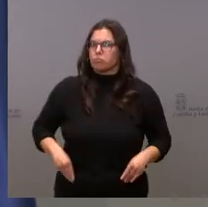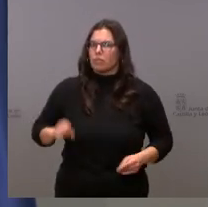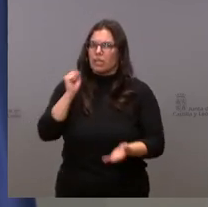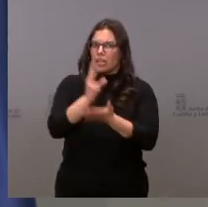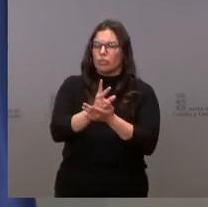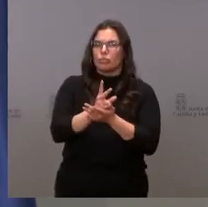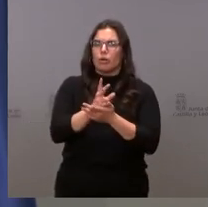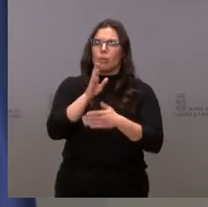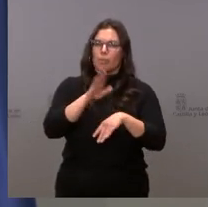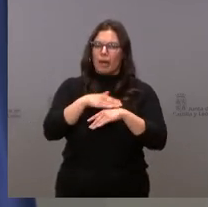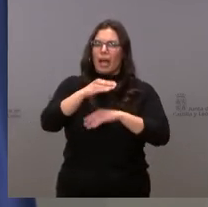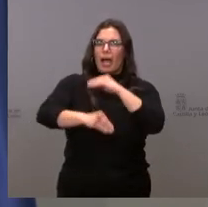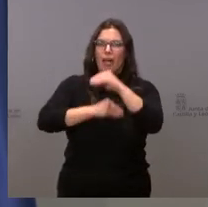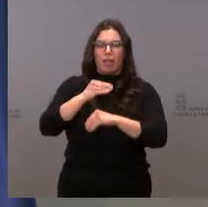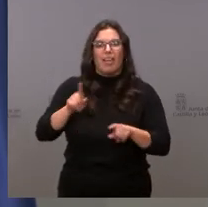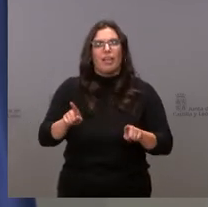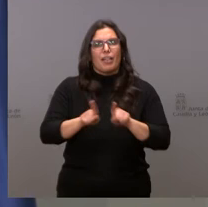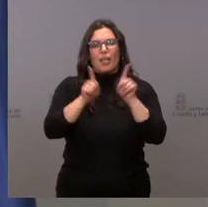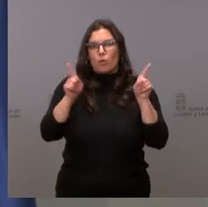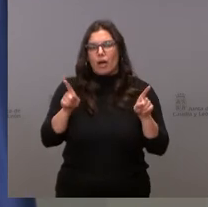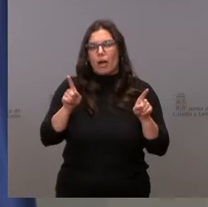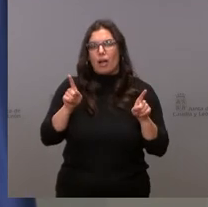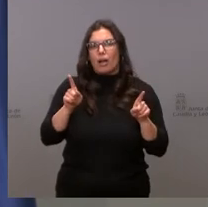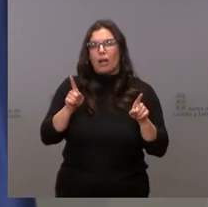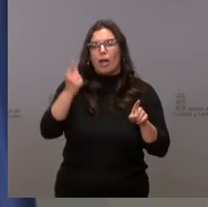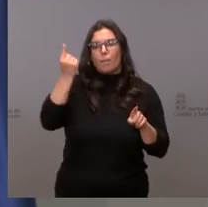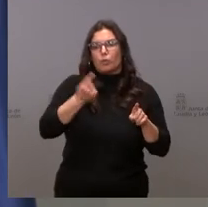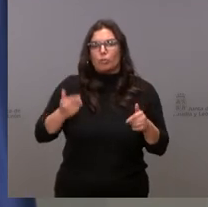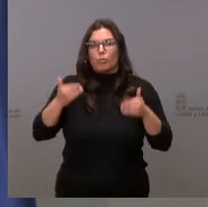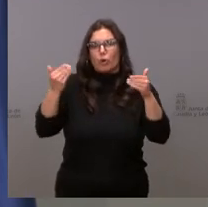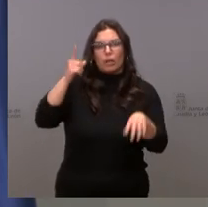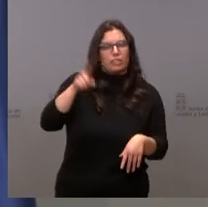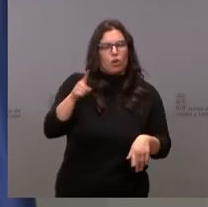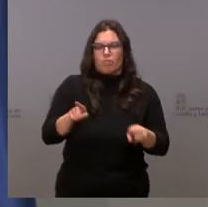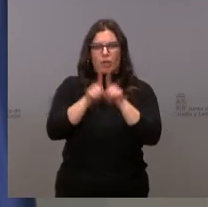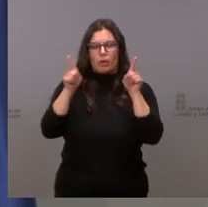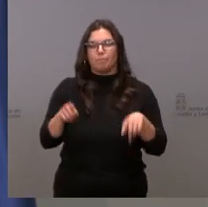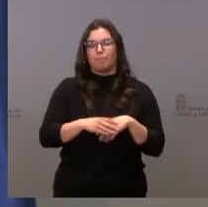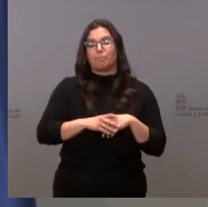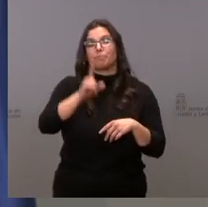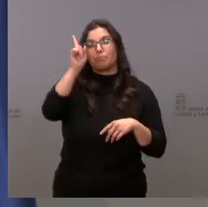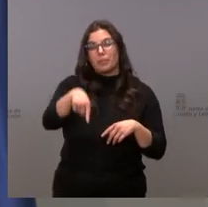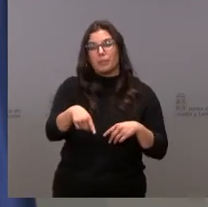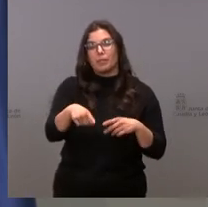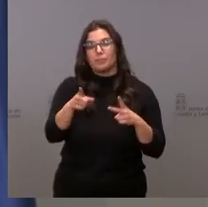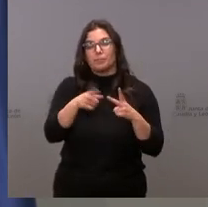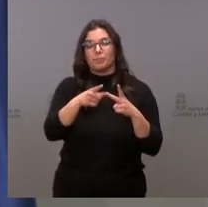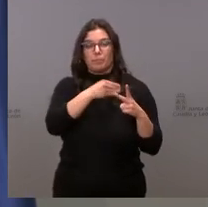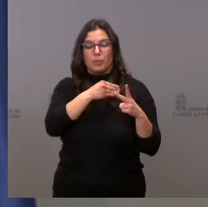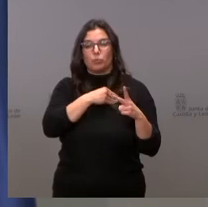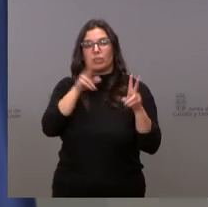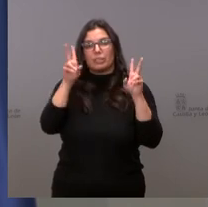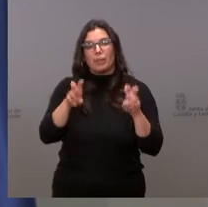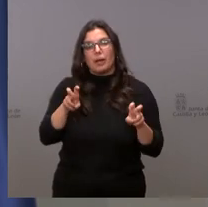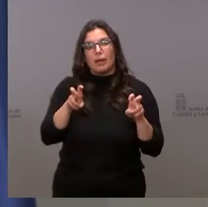realizaremos independientemente de que tengamos prórroga presupuestaria o no plantea cuál será el comportamiento